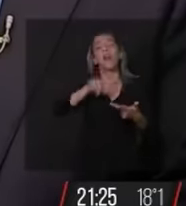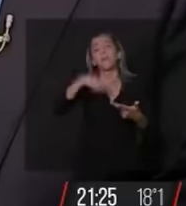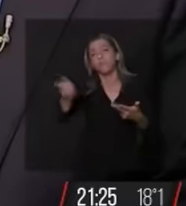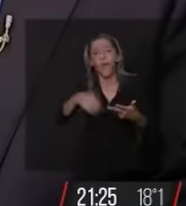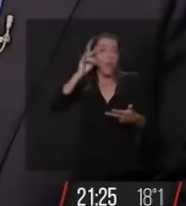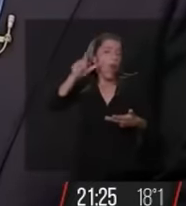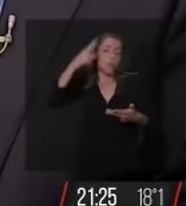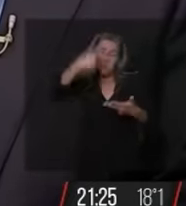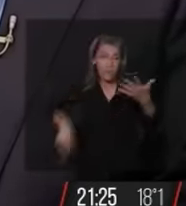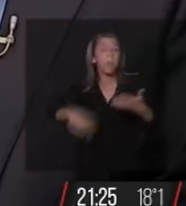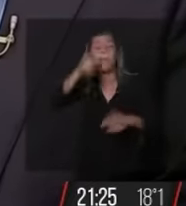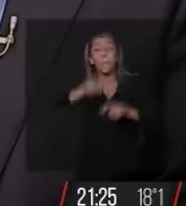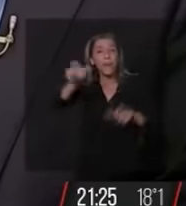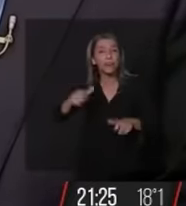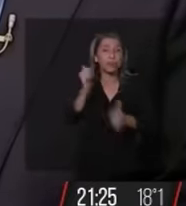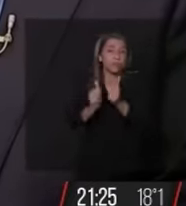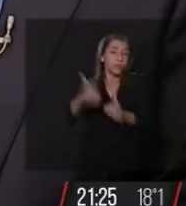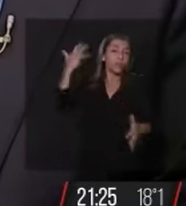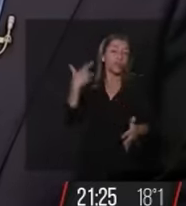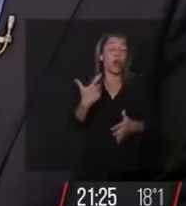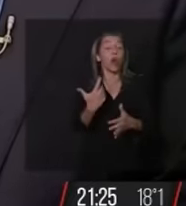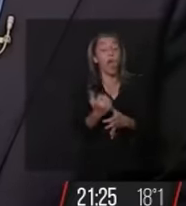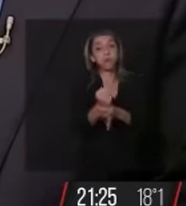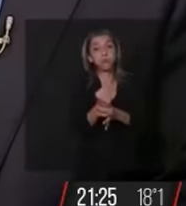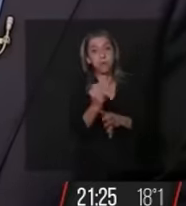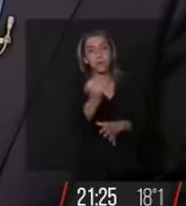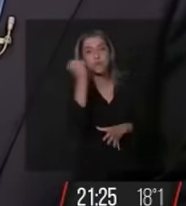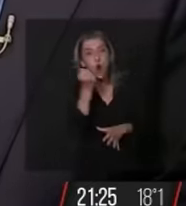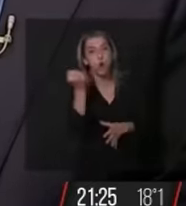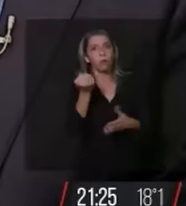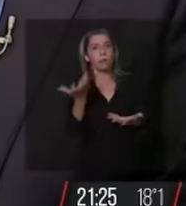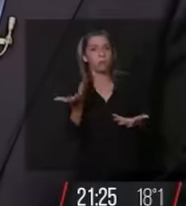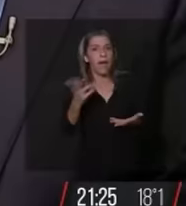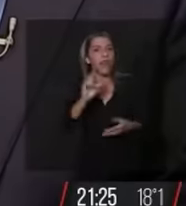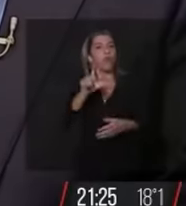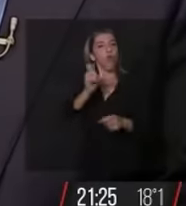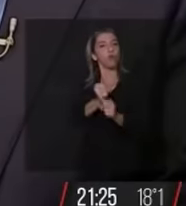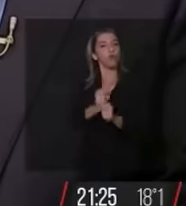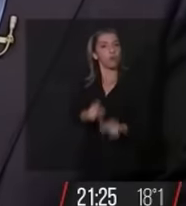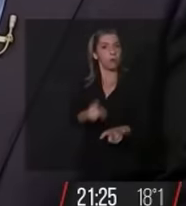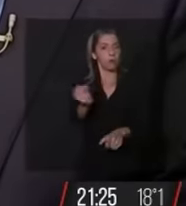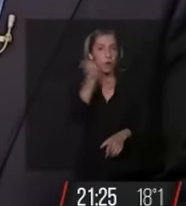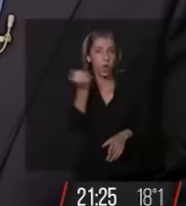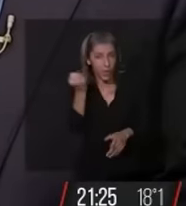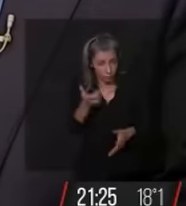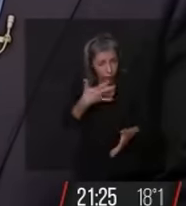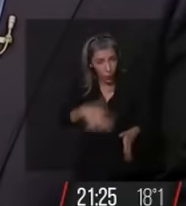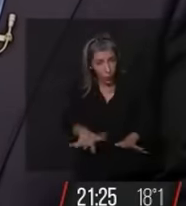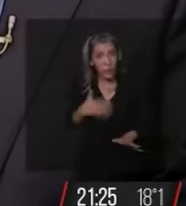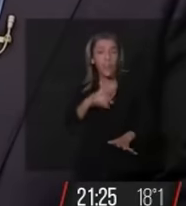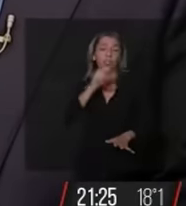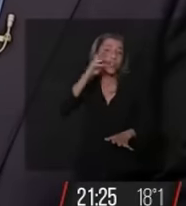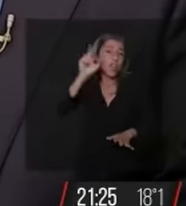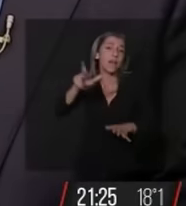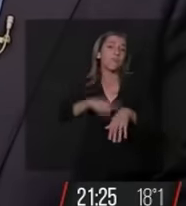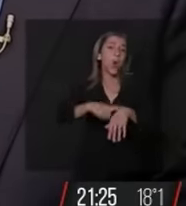como otras personas que a lo largo de la historia han tenido un rol significativo. Digamos, lo que pasa es que yo entiendo, Thatcher tuvo un rol significativo en la caída